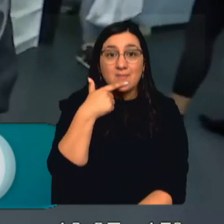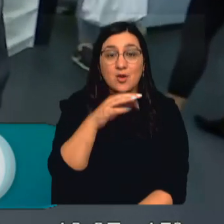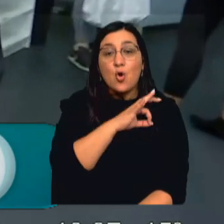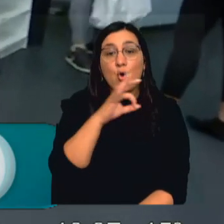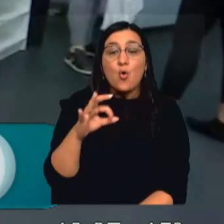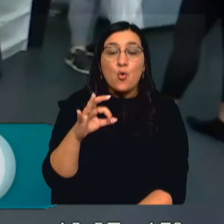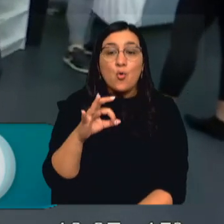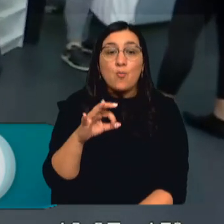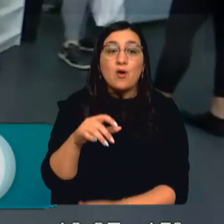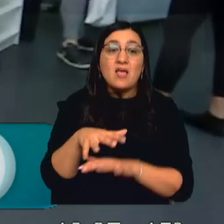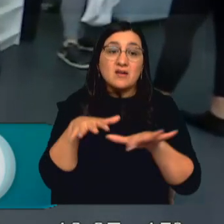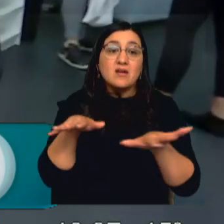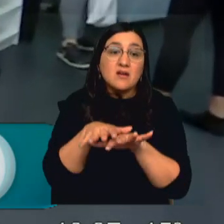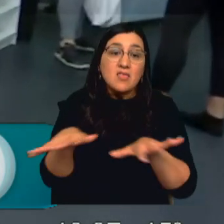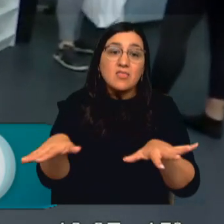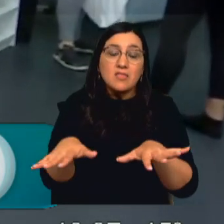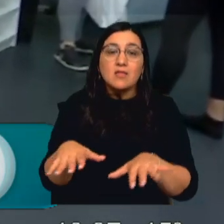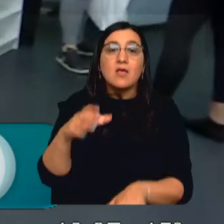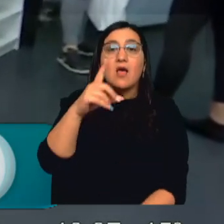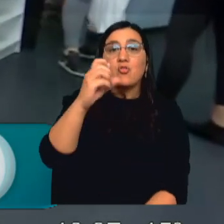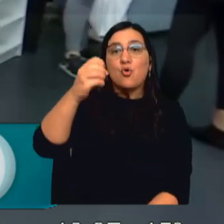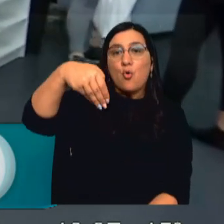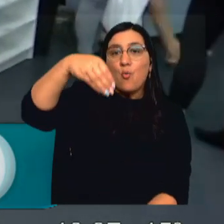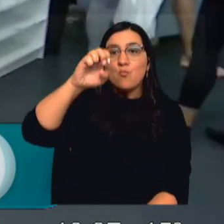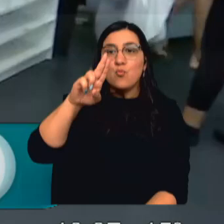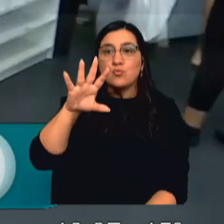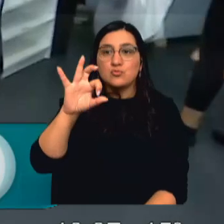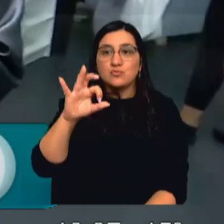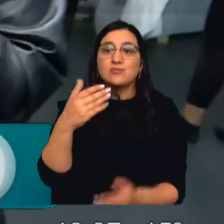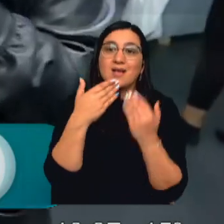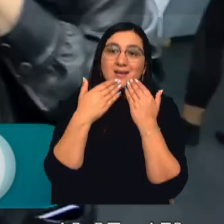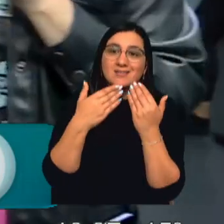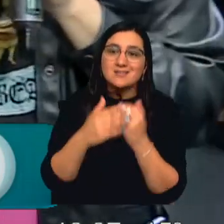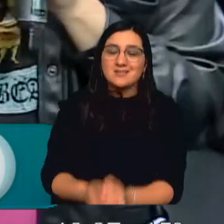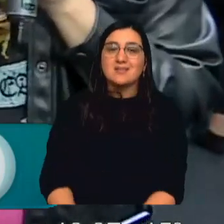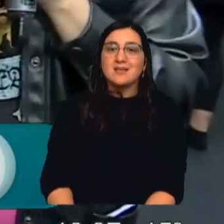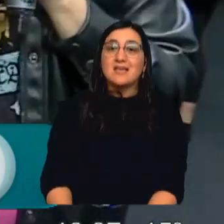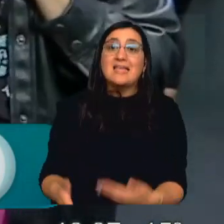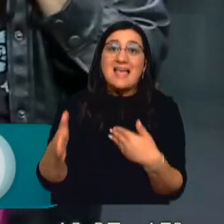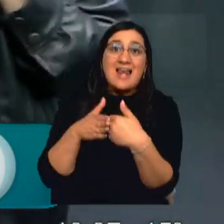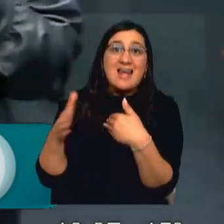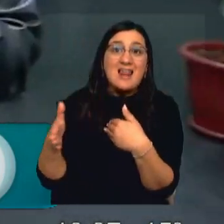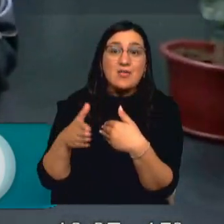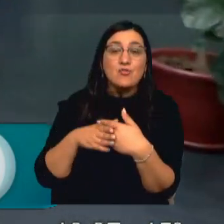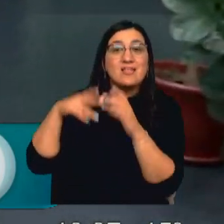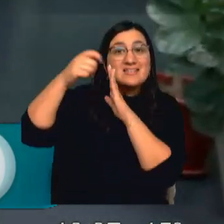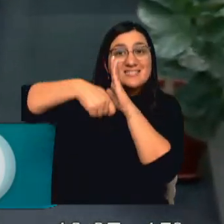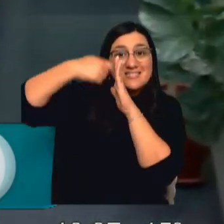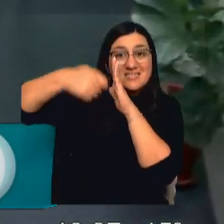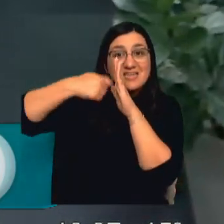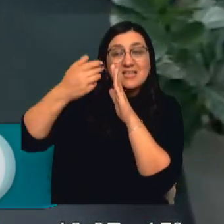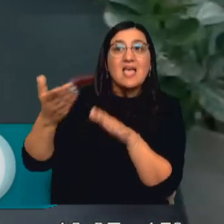las redes también para hacernos consultas a Club Domus. Claro que sí, muchas gracias, Pablo. Y está pegadito, yo quiero decir, a la entrada del cine, que antes se